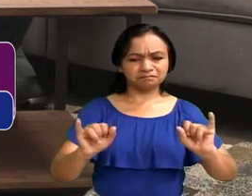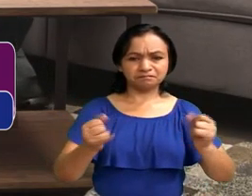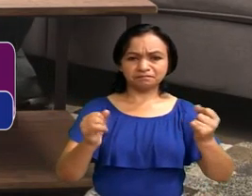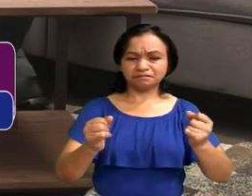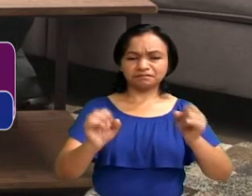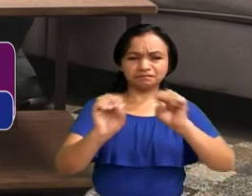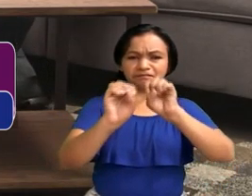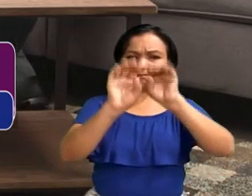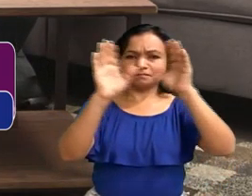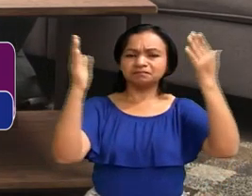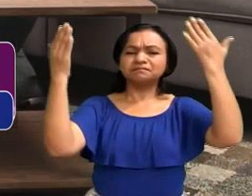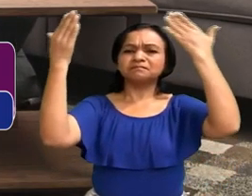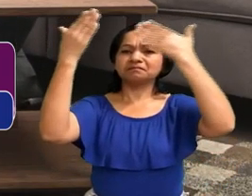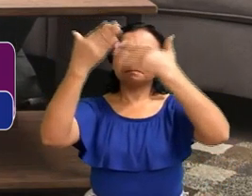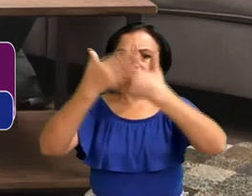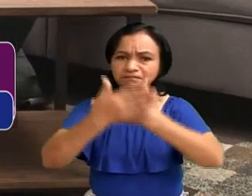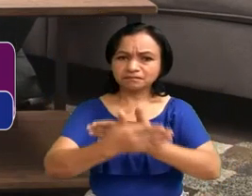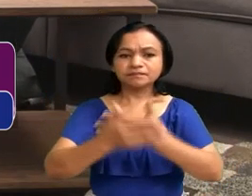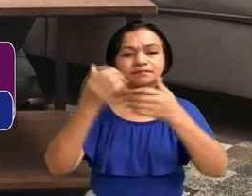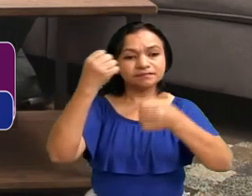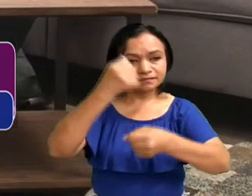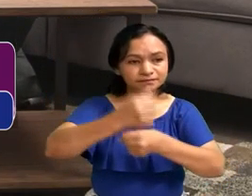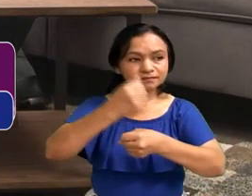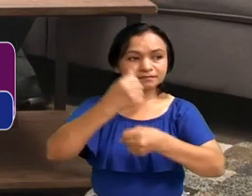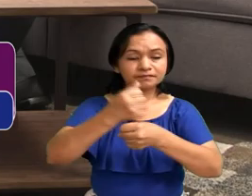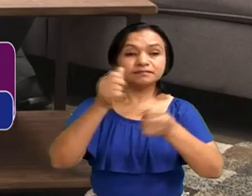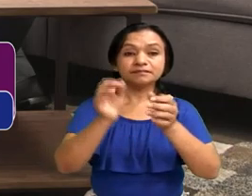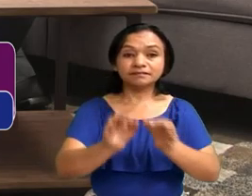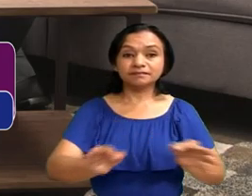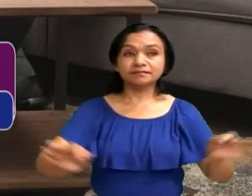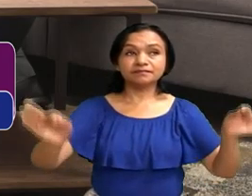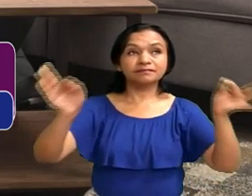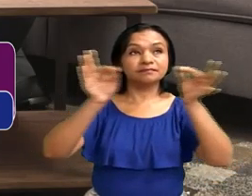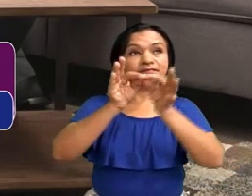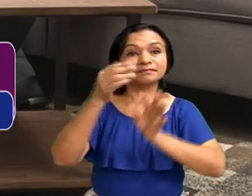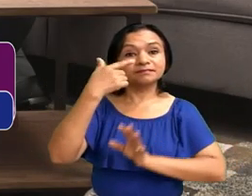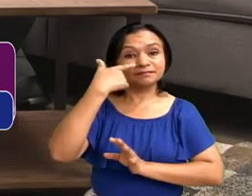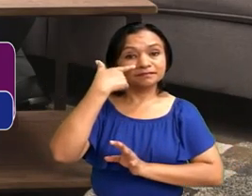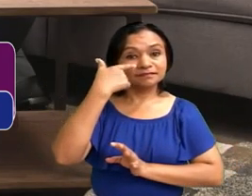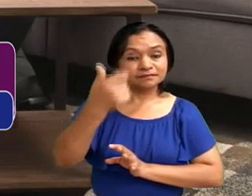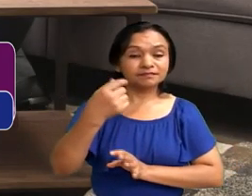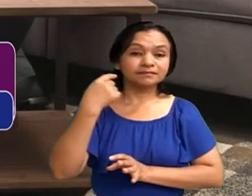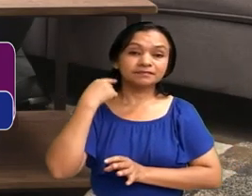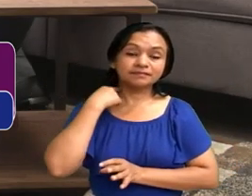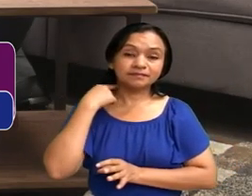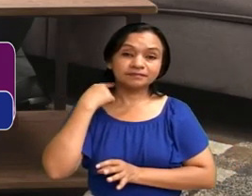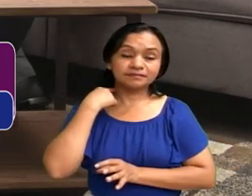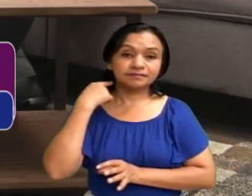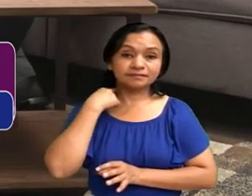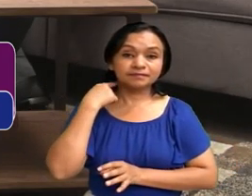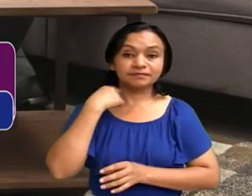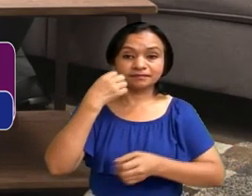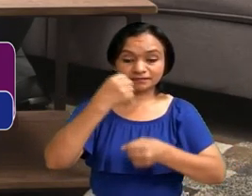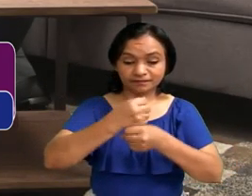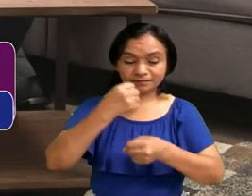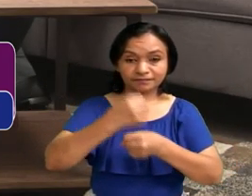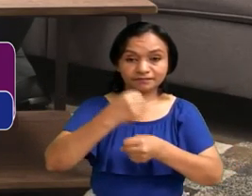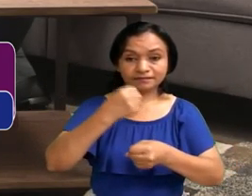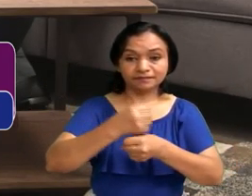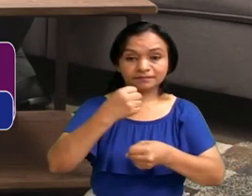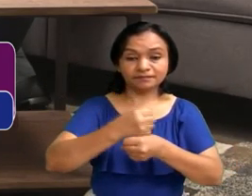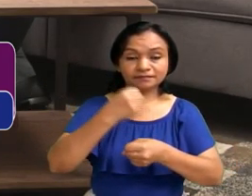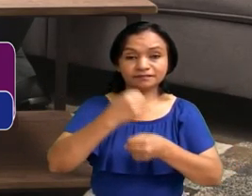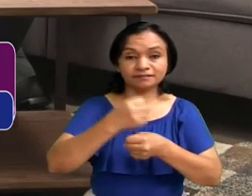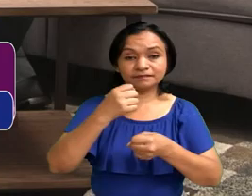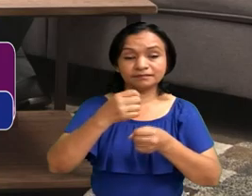noche y es producto de ese trabajo. Es importante reconocer, y siempre, mientras trabajamos con